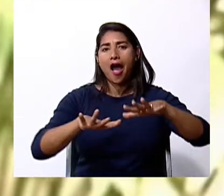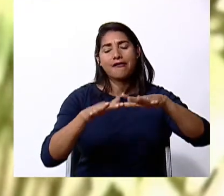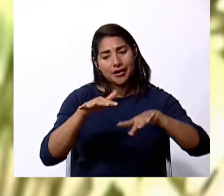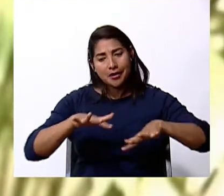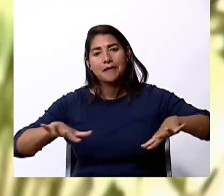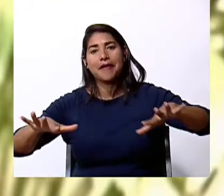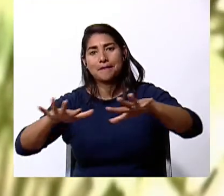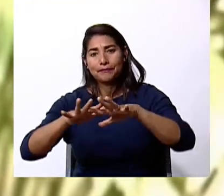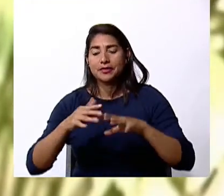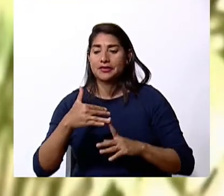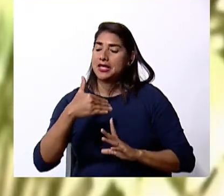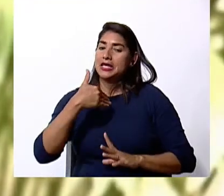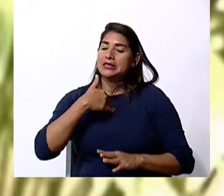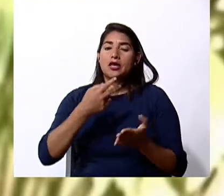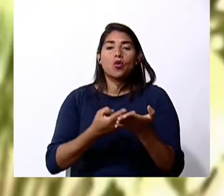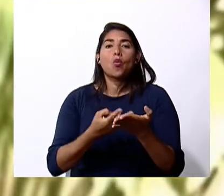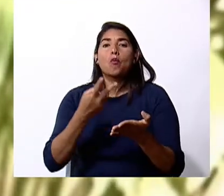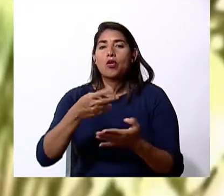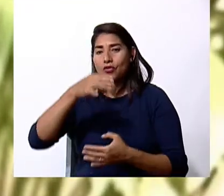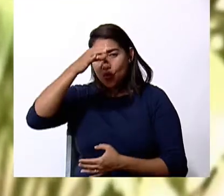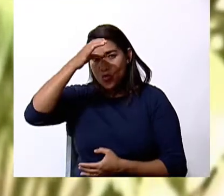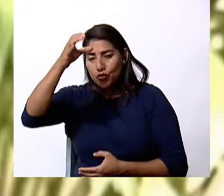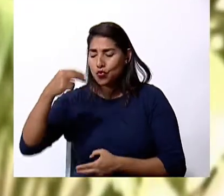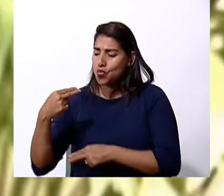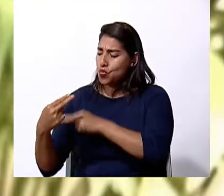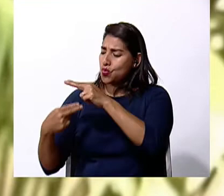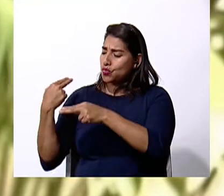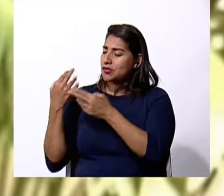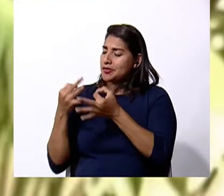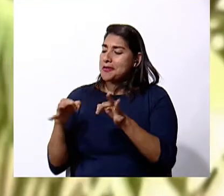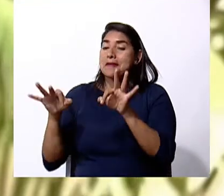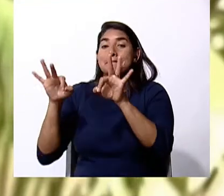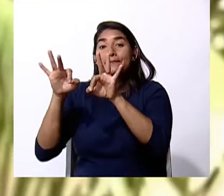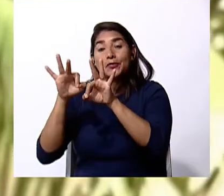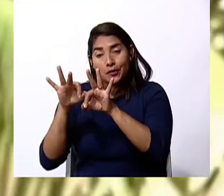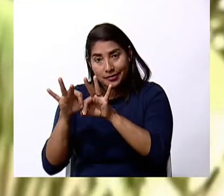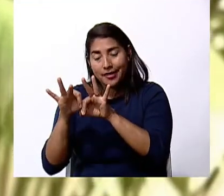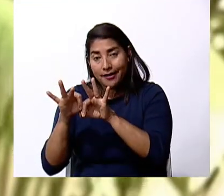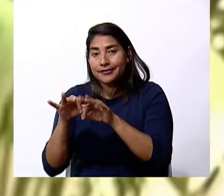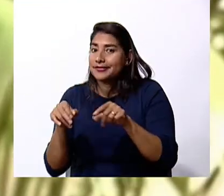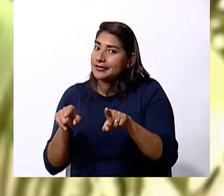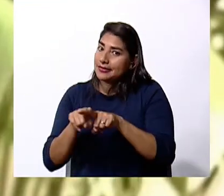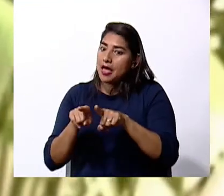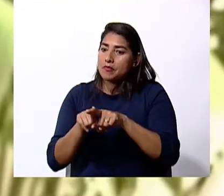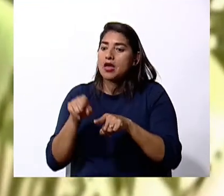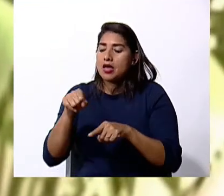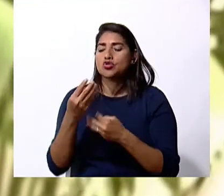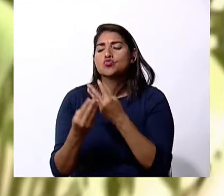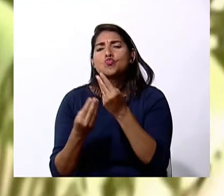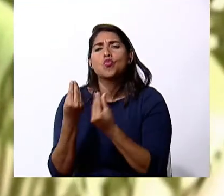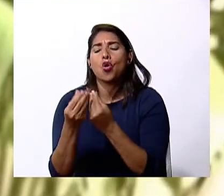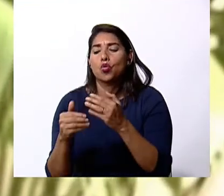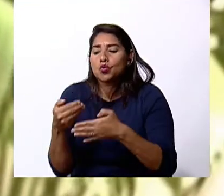que tiene un valor cultural histórico muy importante, ¿verdad? Que es un producto que